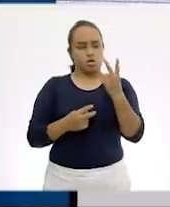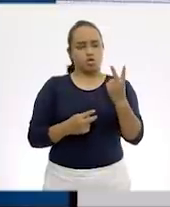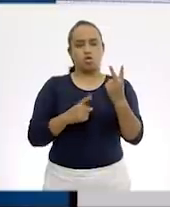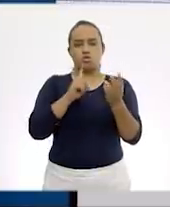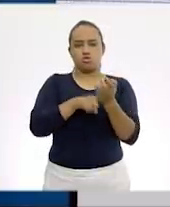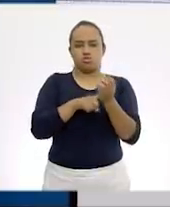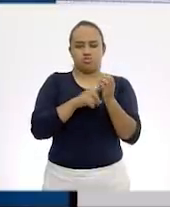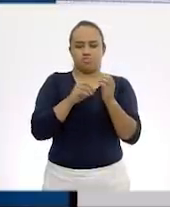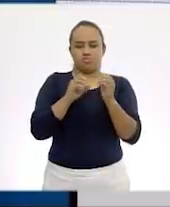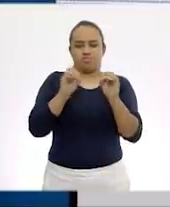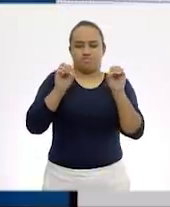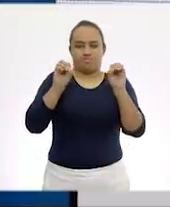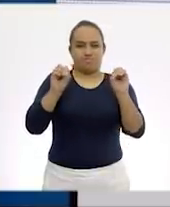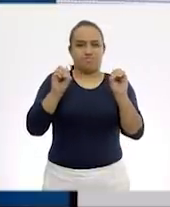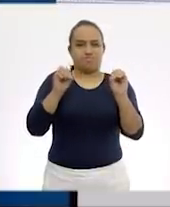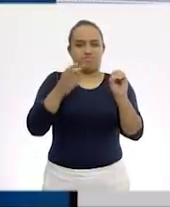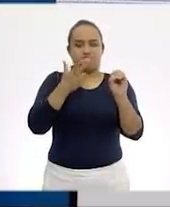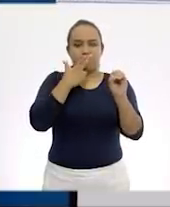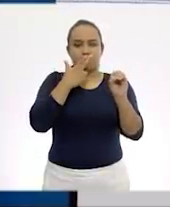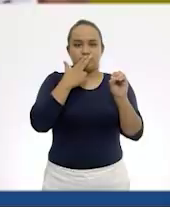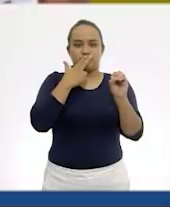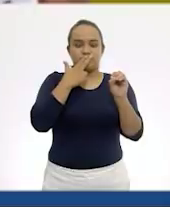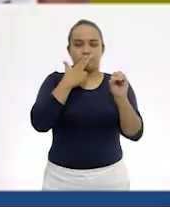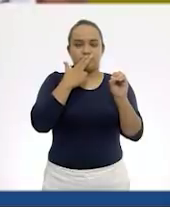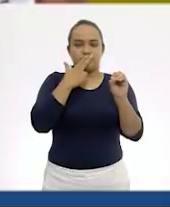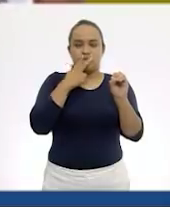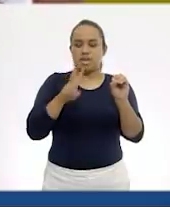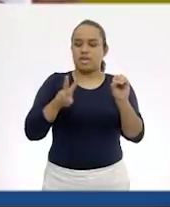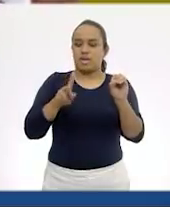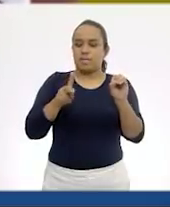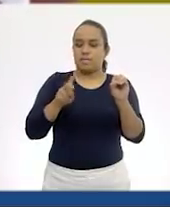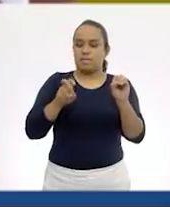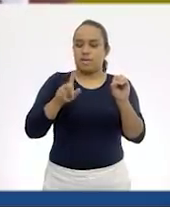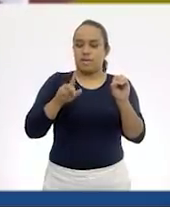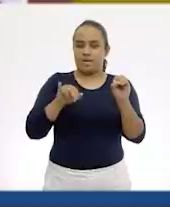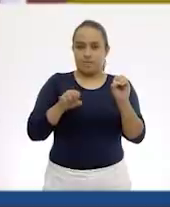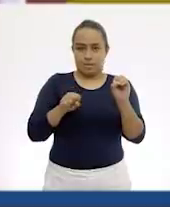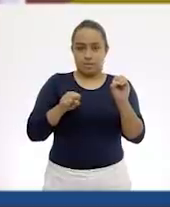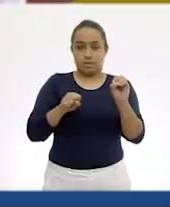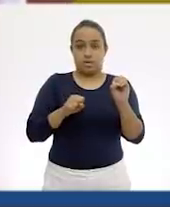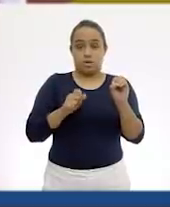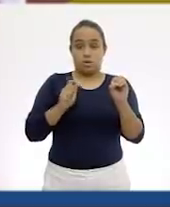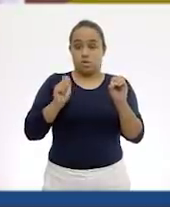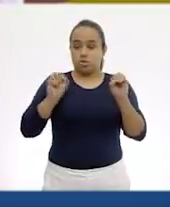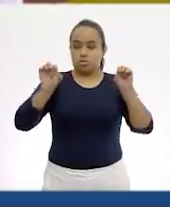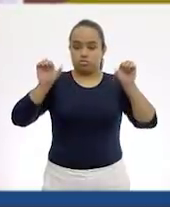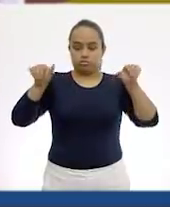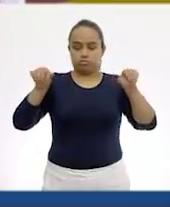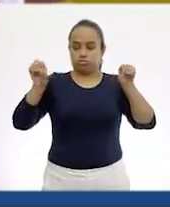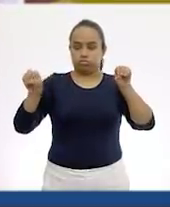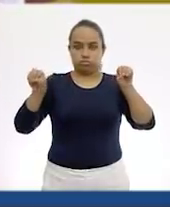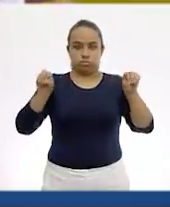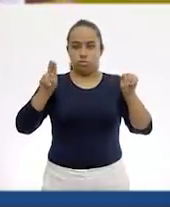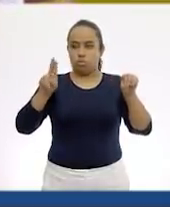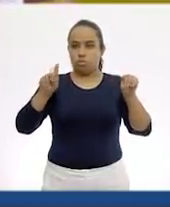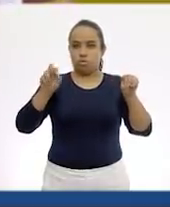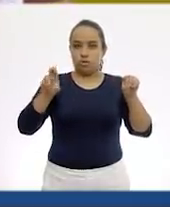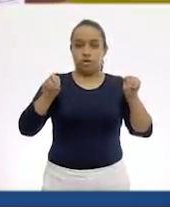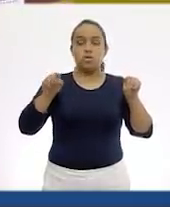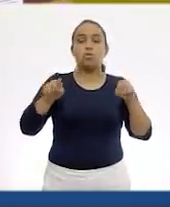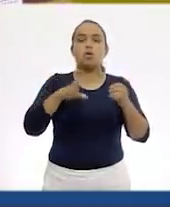pequeños órganos que se ubican en la cavidad pélvica, en ambos lados del útero, lugar donde